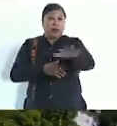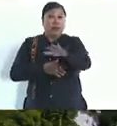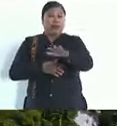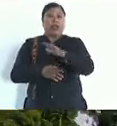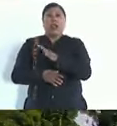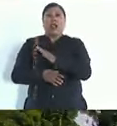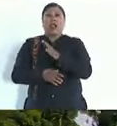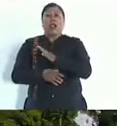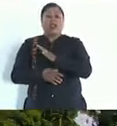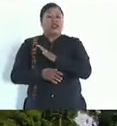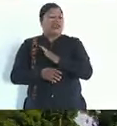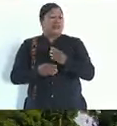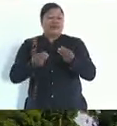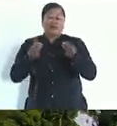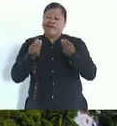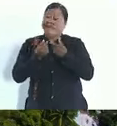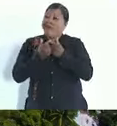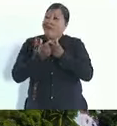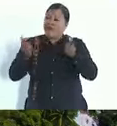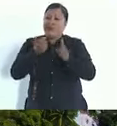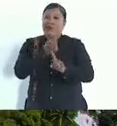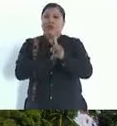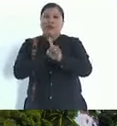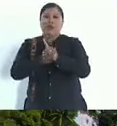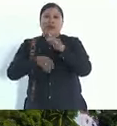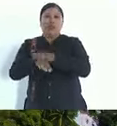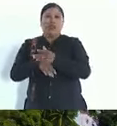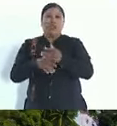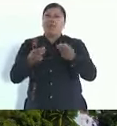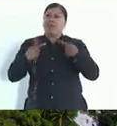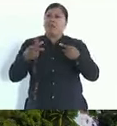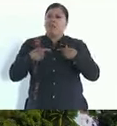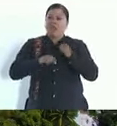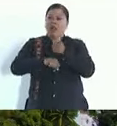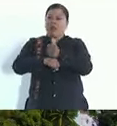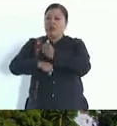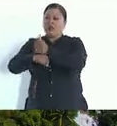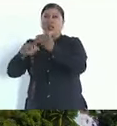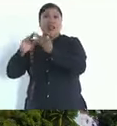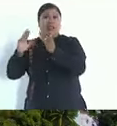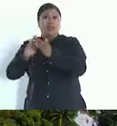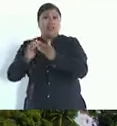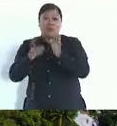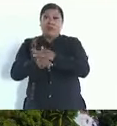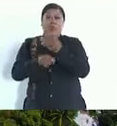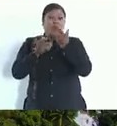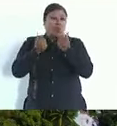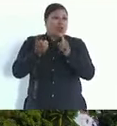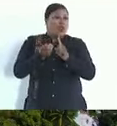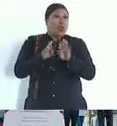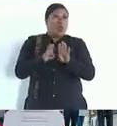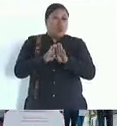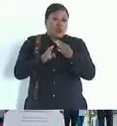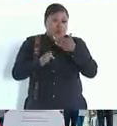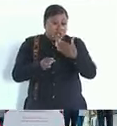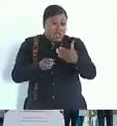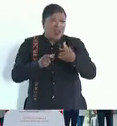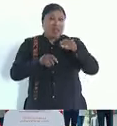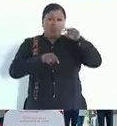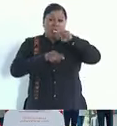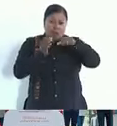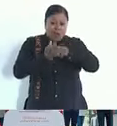una enorme problemática de ocupación irregular al no existir condiciones para el crecimiento y para